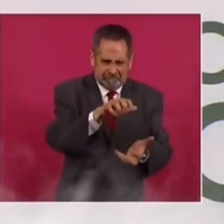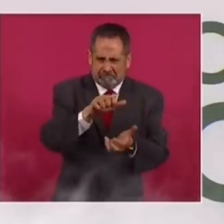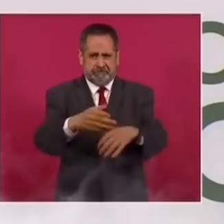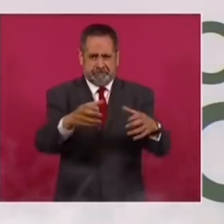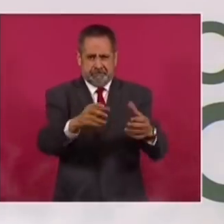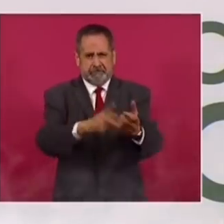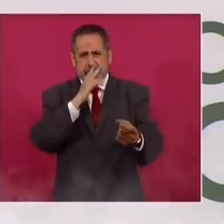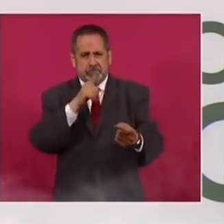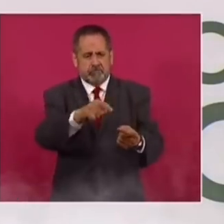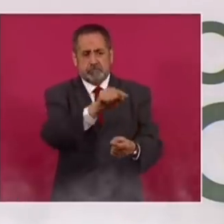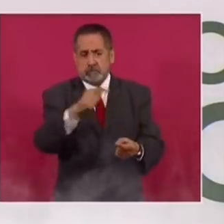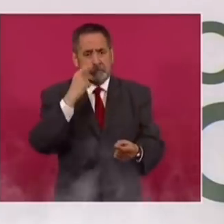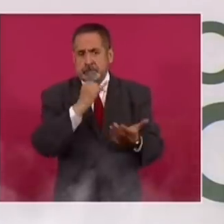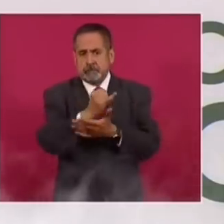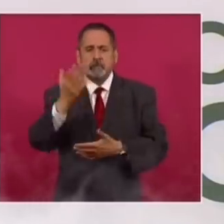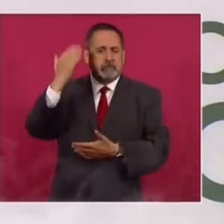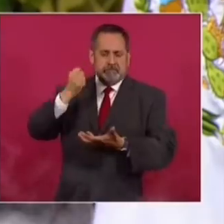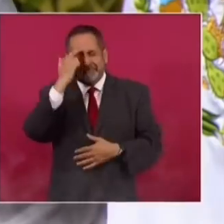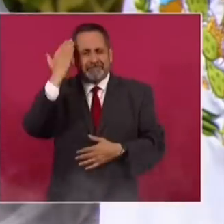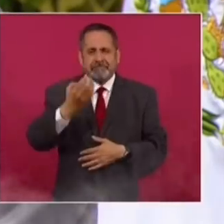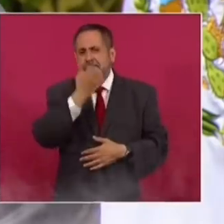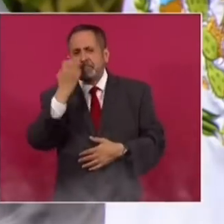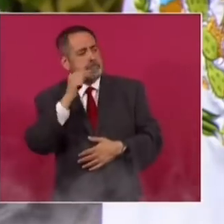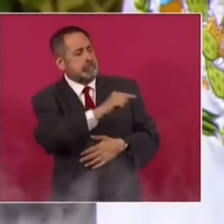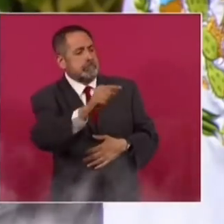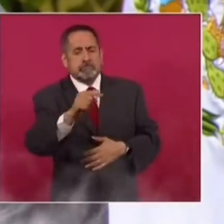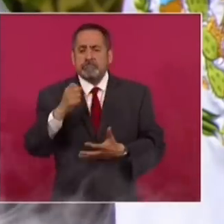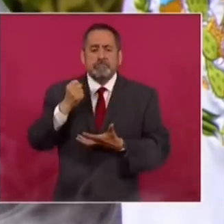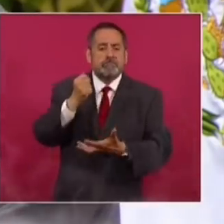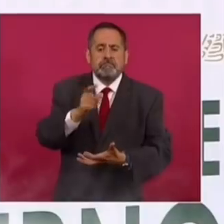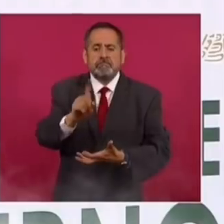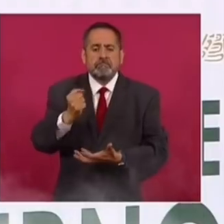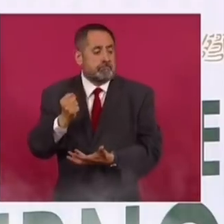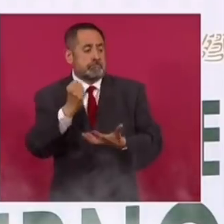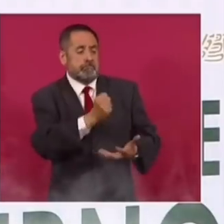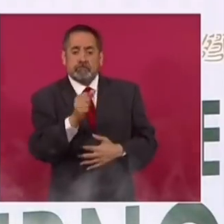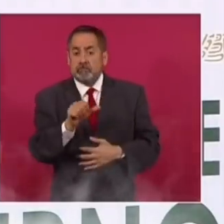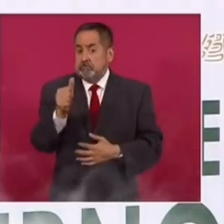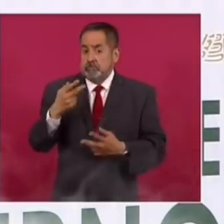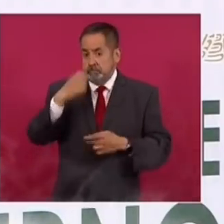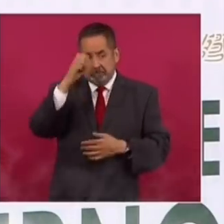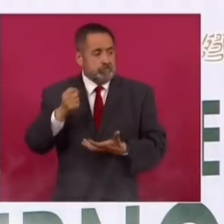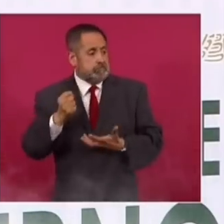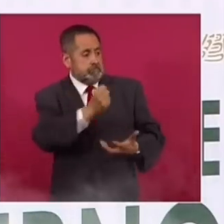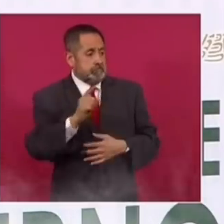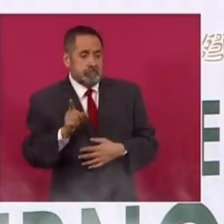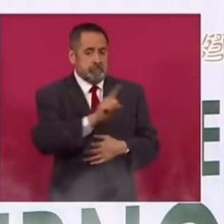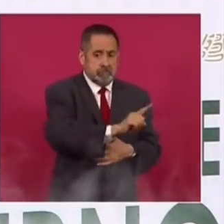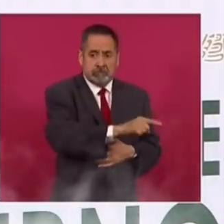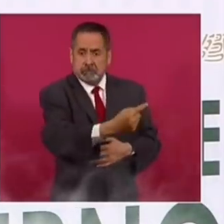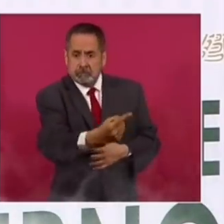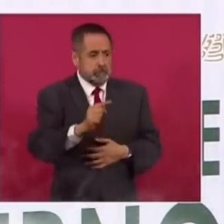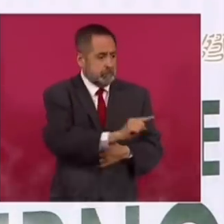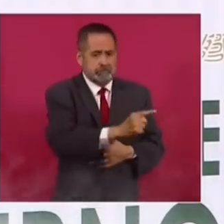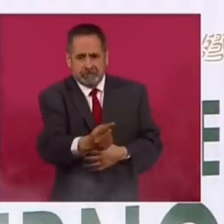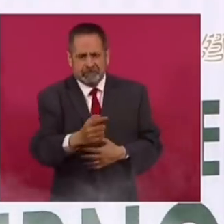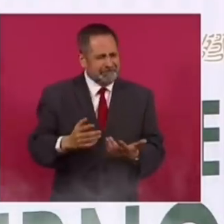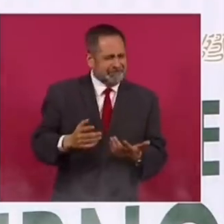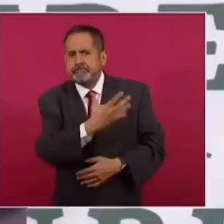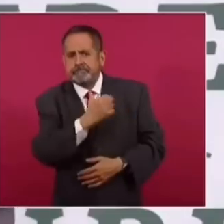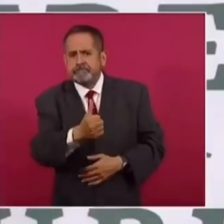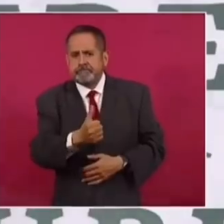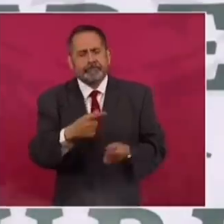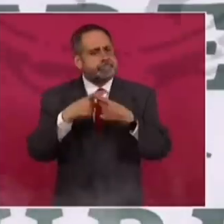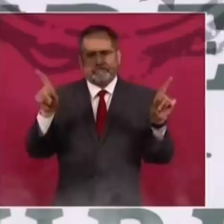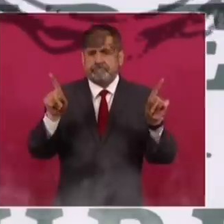de las escuelas que antes se les entregaban a través de intermediarios y se manejaban sin transparencia en el programa denominado escuelas de tiempo completo